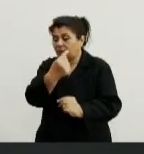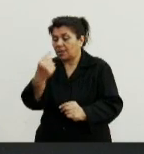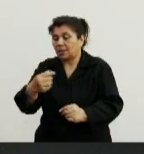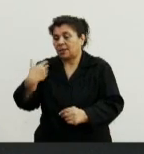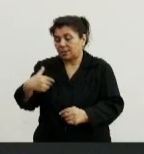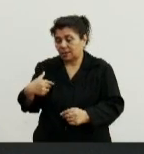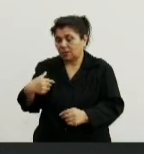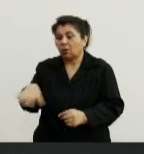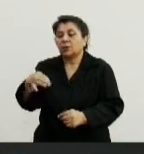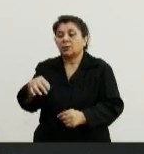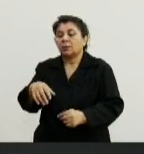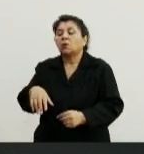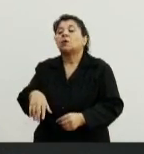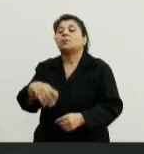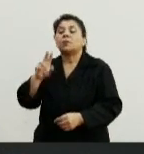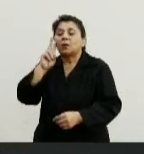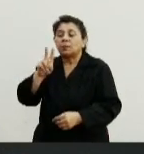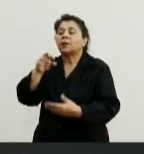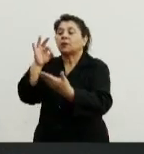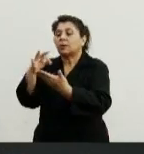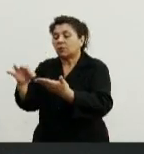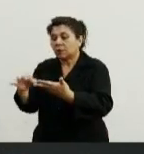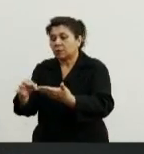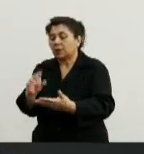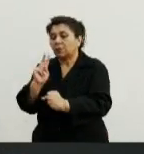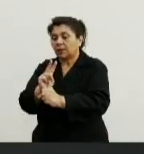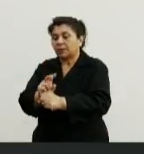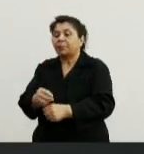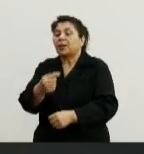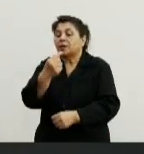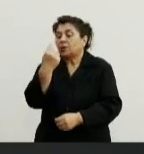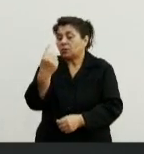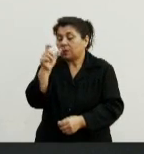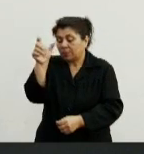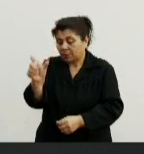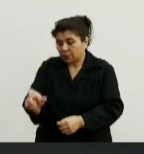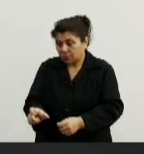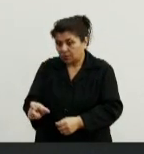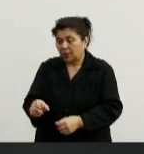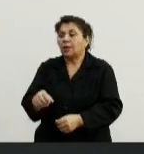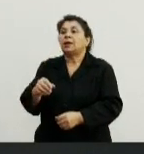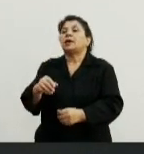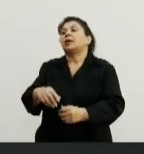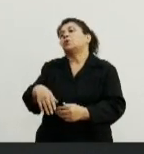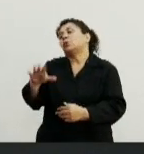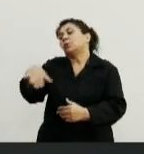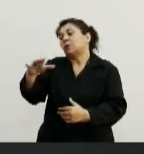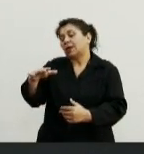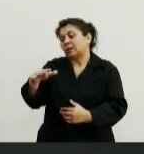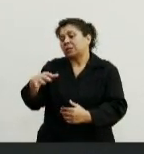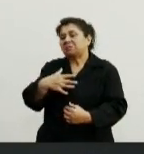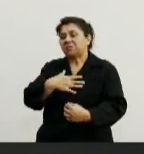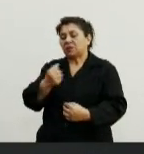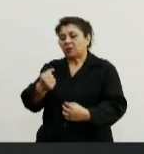entonces si hay personas que están en un departamento en condiciones de higiene de seguridad y están bien es